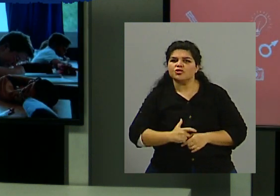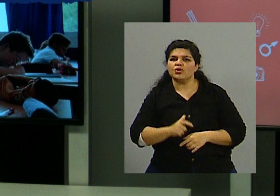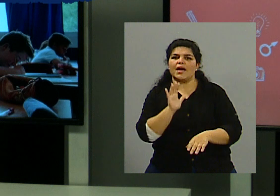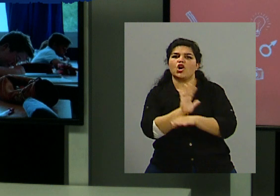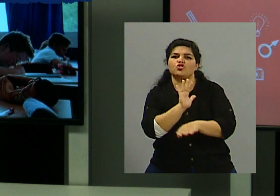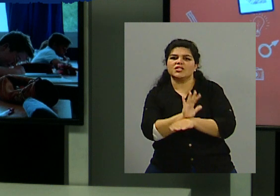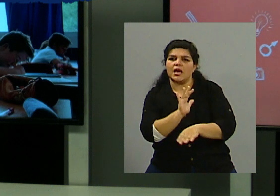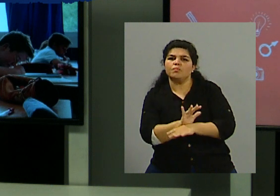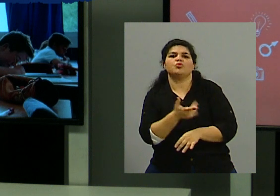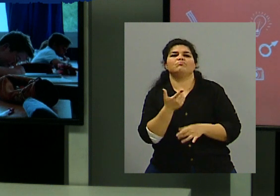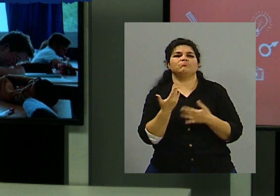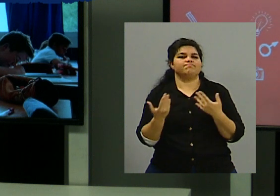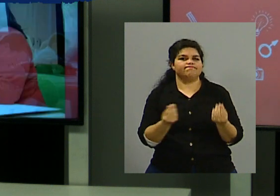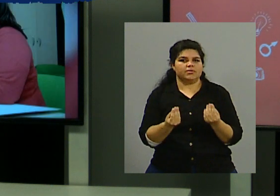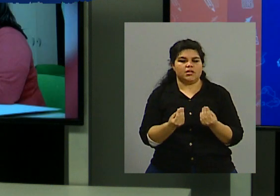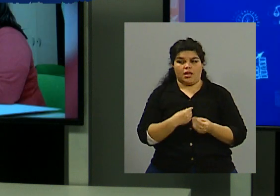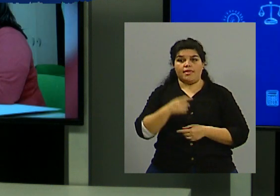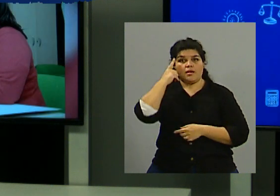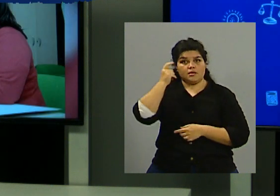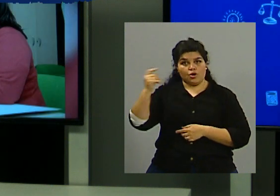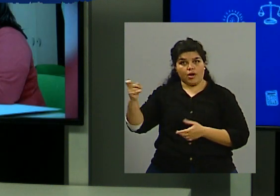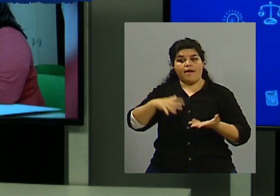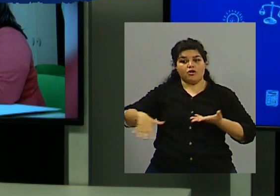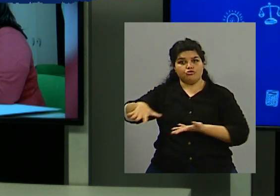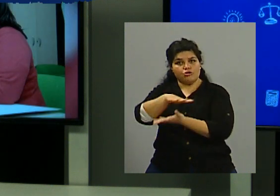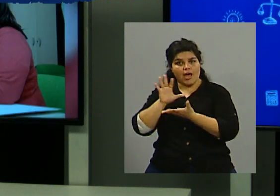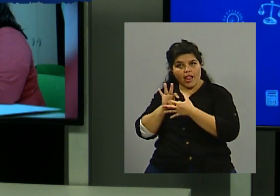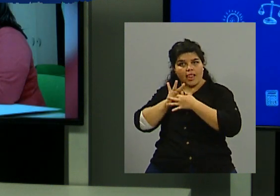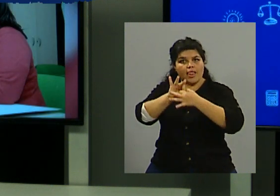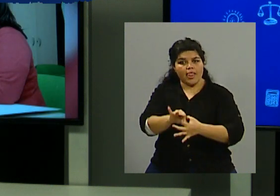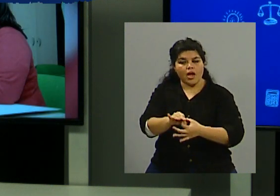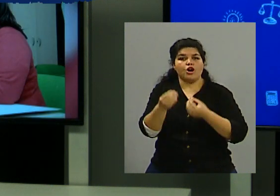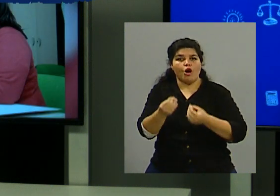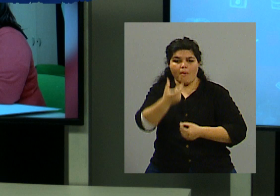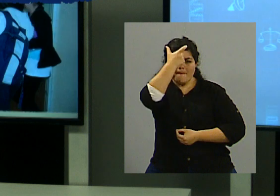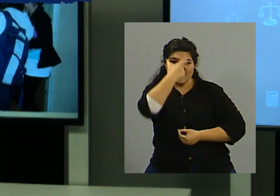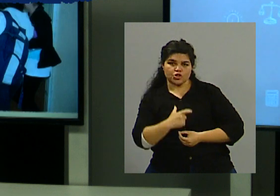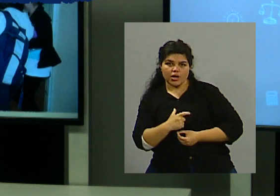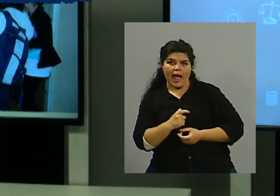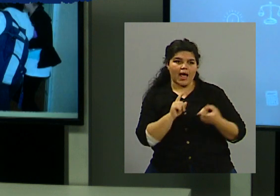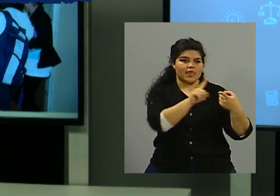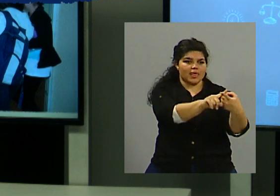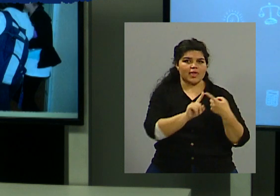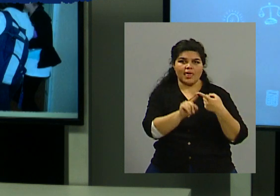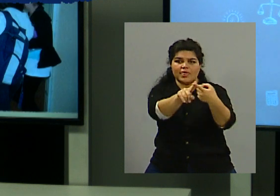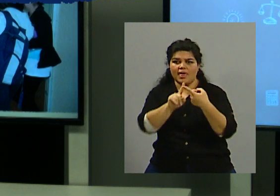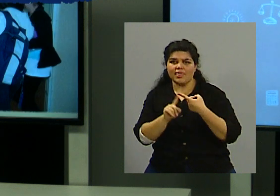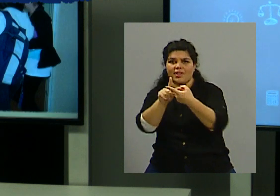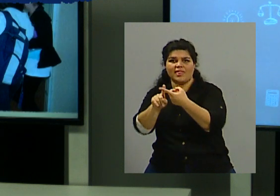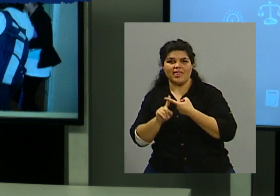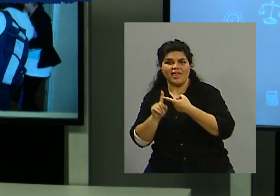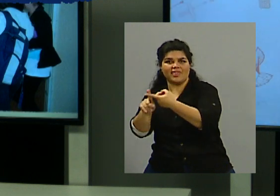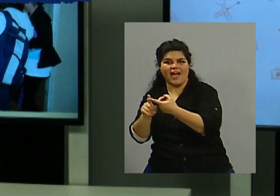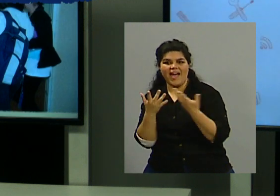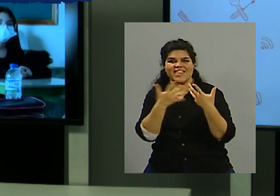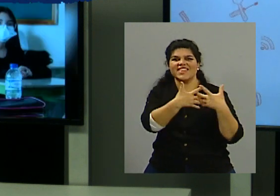persona desde la psicología y desde lo social interactúa con otros. Entonces lo importante es que ese contexto en el que